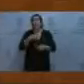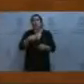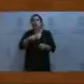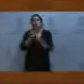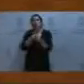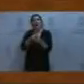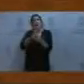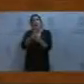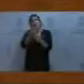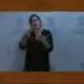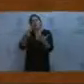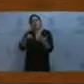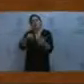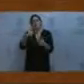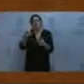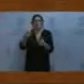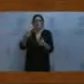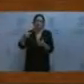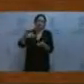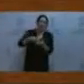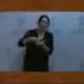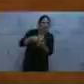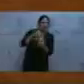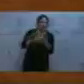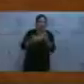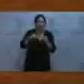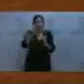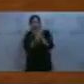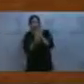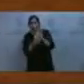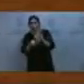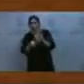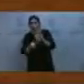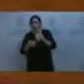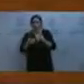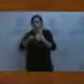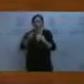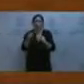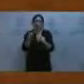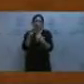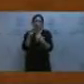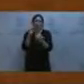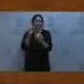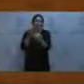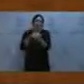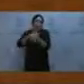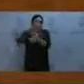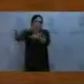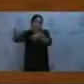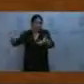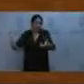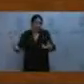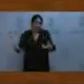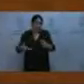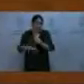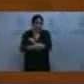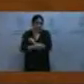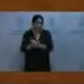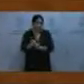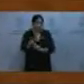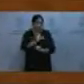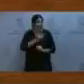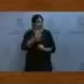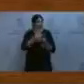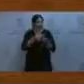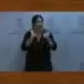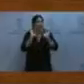17, tú ya me vienes y me reclamas en el juzgado y como la cláusula es la que es, ya te llevas lo que sea. Me daría lástima que fuera así, señora